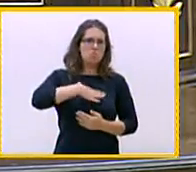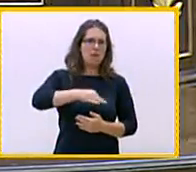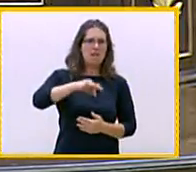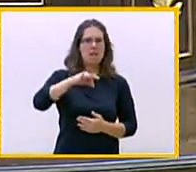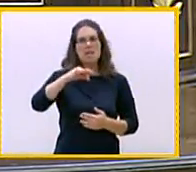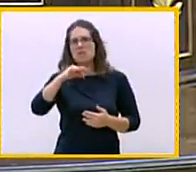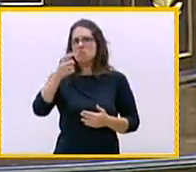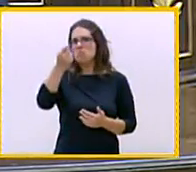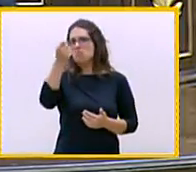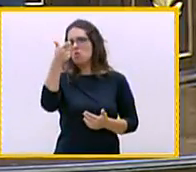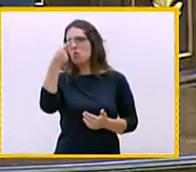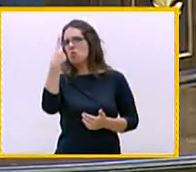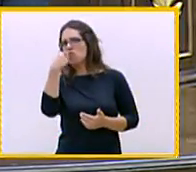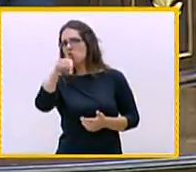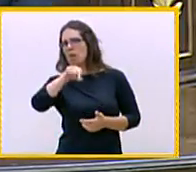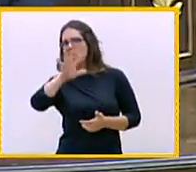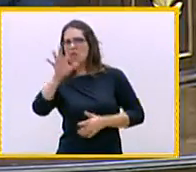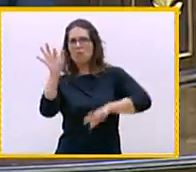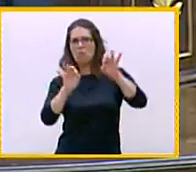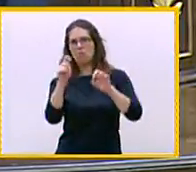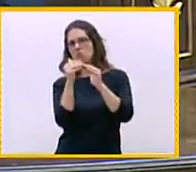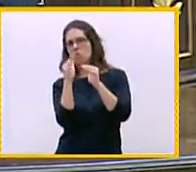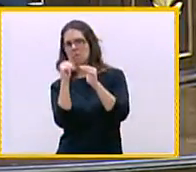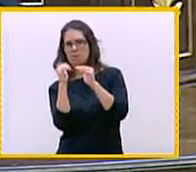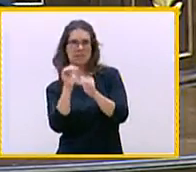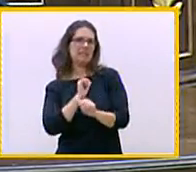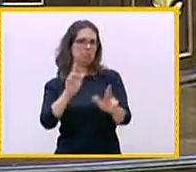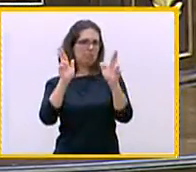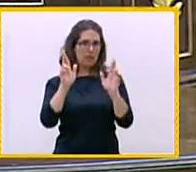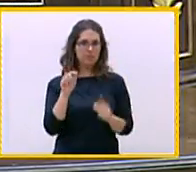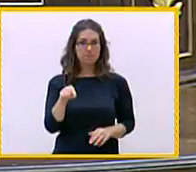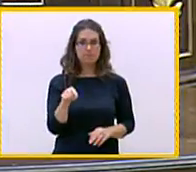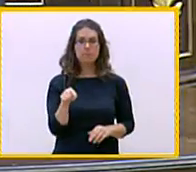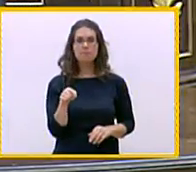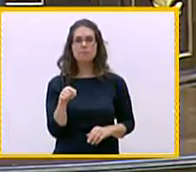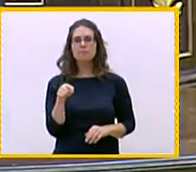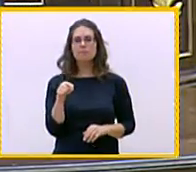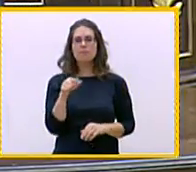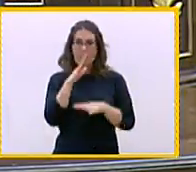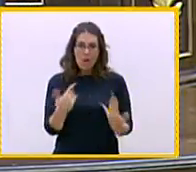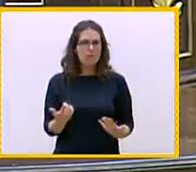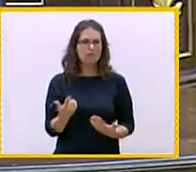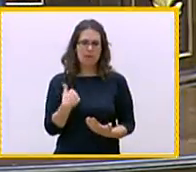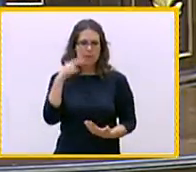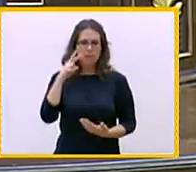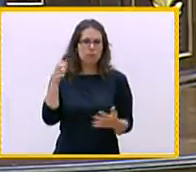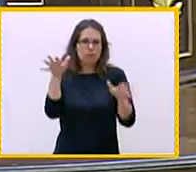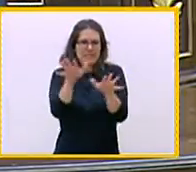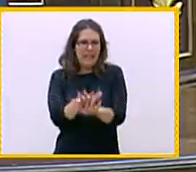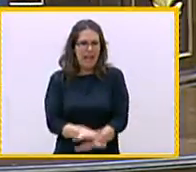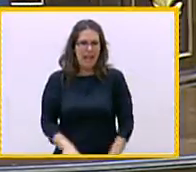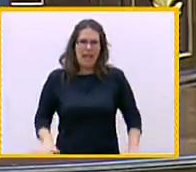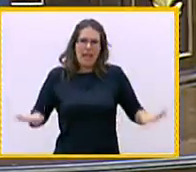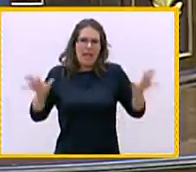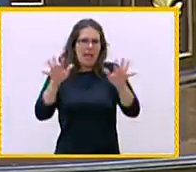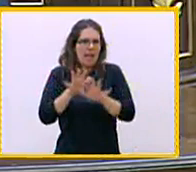encima del 1,5%. Esta recuperación es todavía hoy demasiado lenta para producir la creación neta de